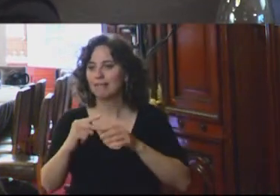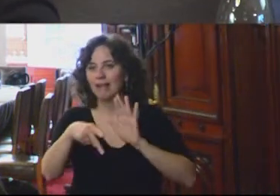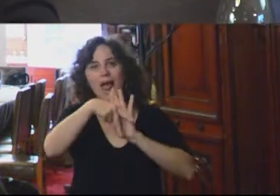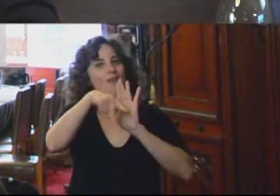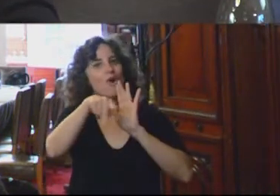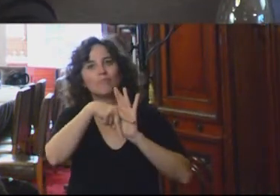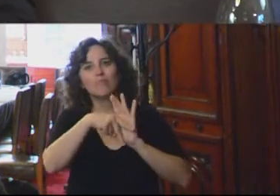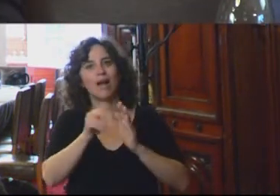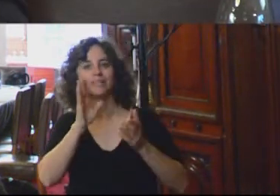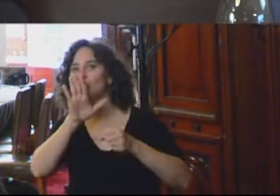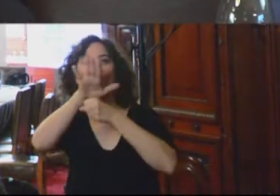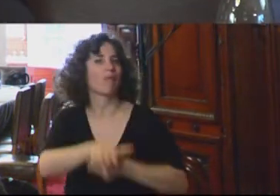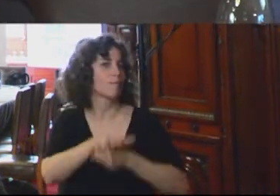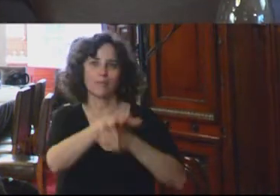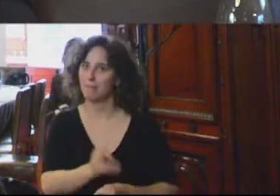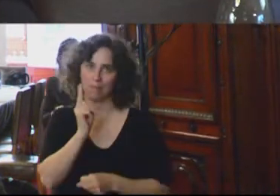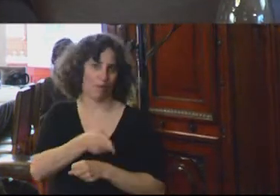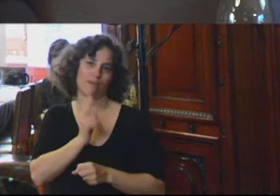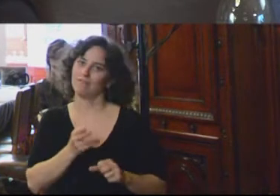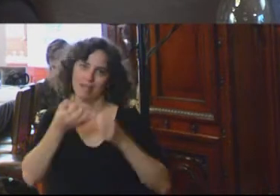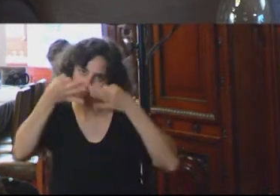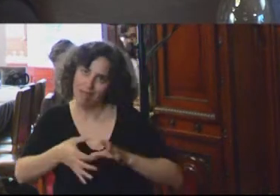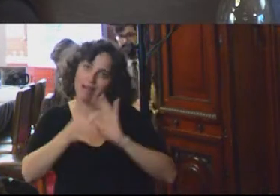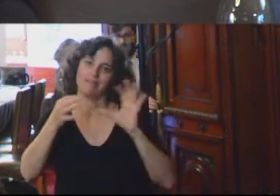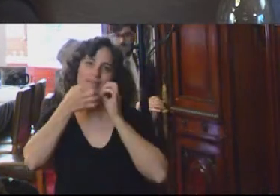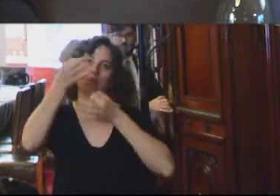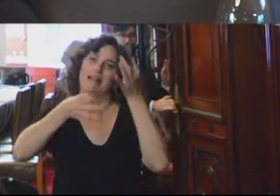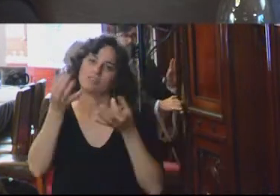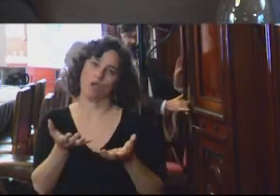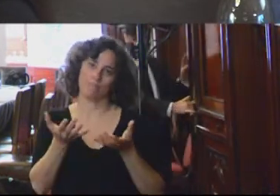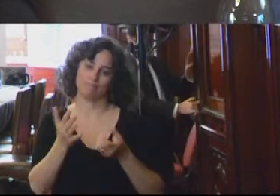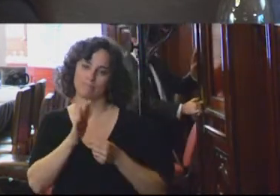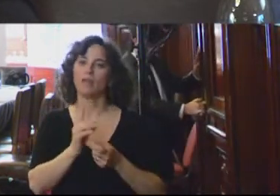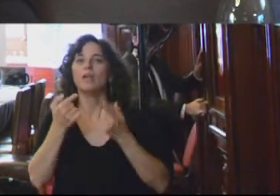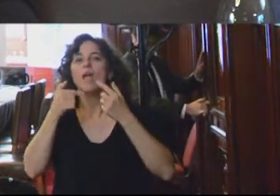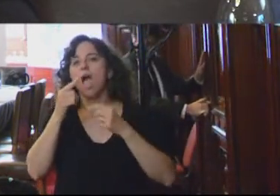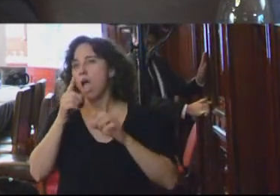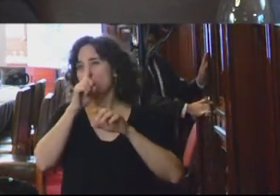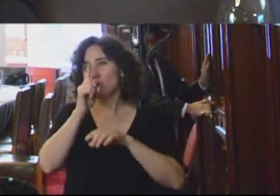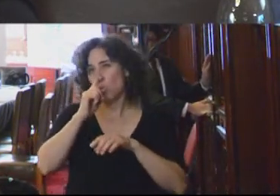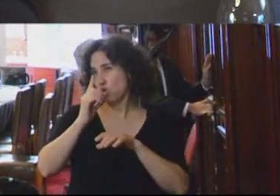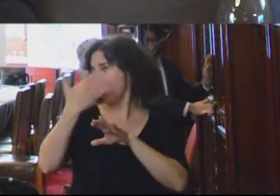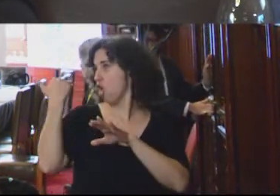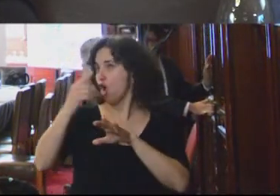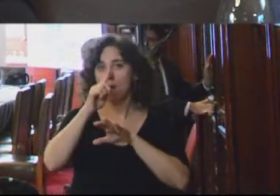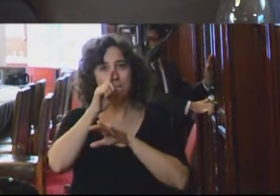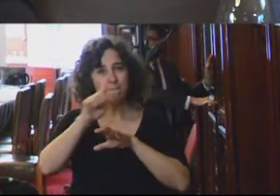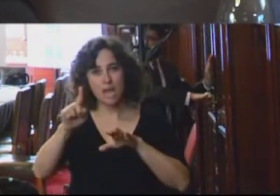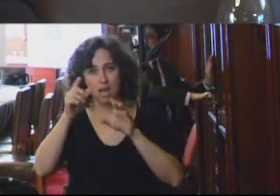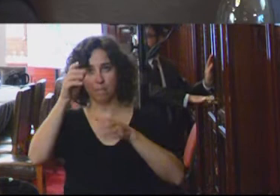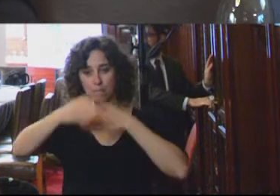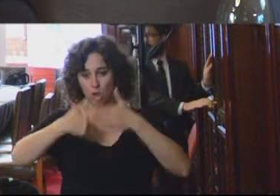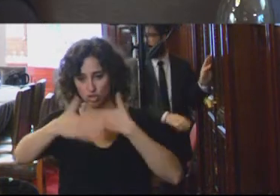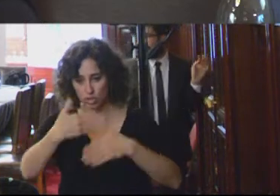sido la censura. Hasta junio del 2017 eran más de 1.000 procesos que generaron más de